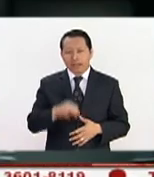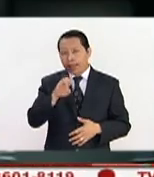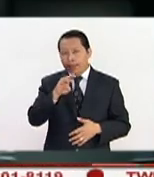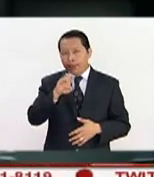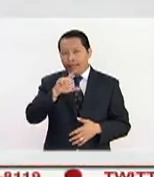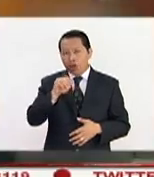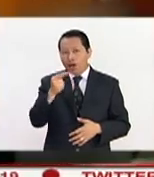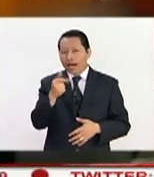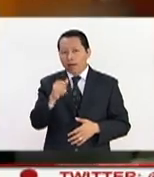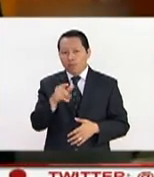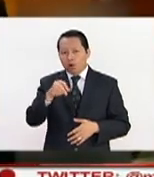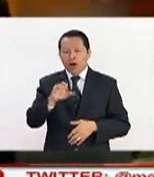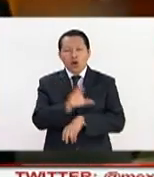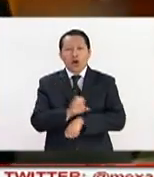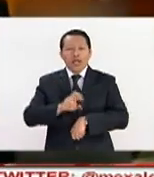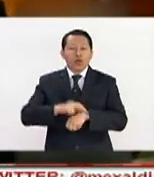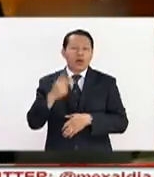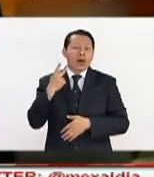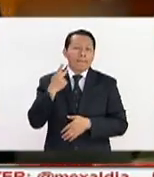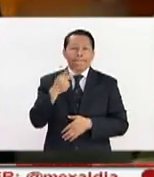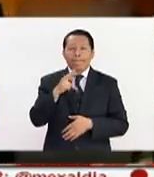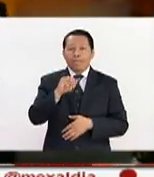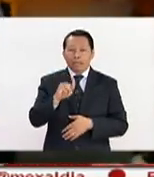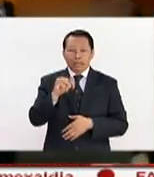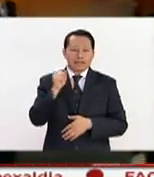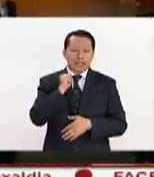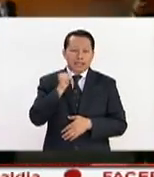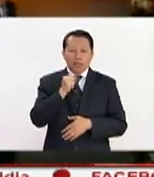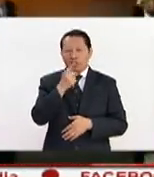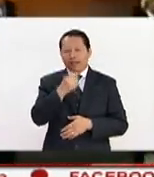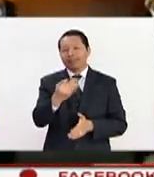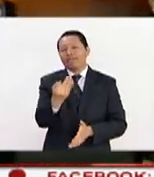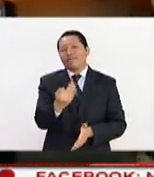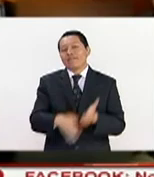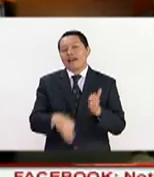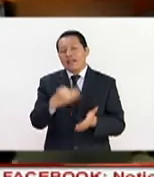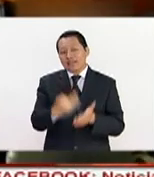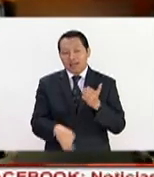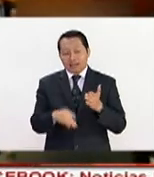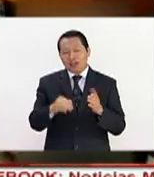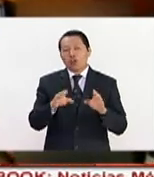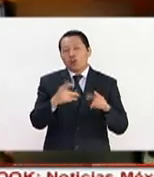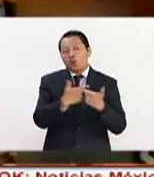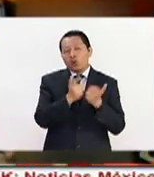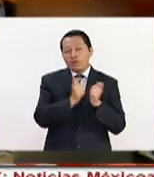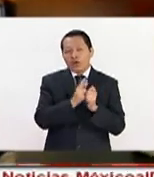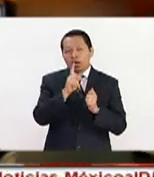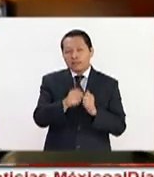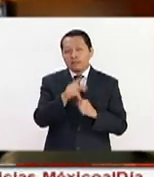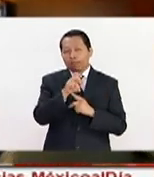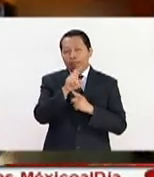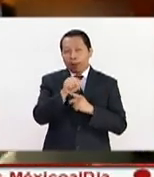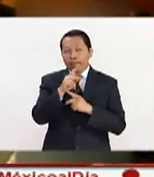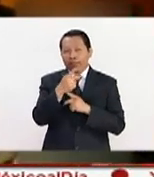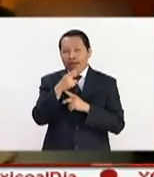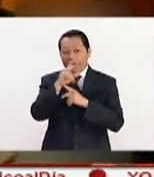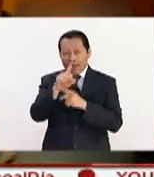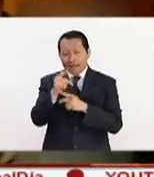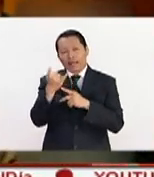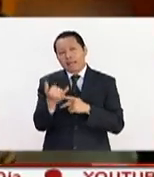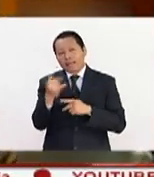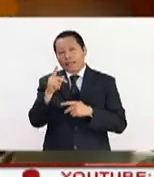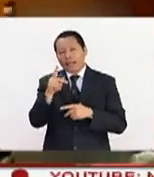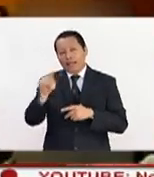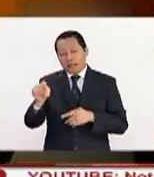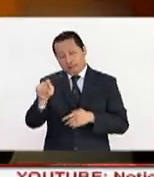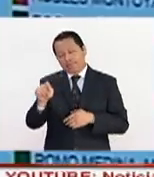Emilio Gamboa, coordinador del PRI en el Senado, acusó la falta de disposición del bloque opositor conformado por el PAN, PRD y Partido